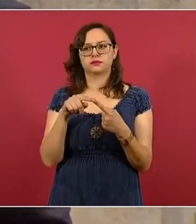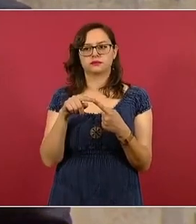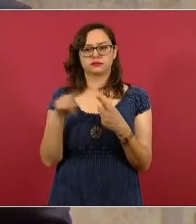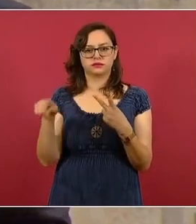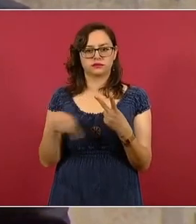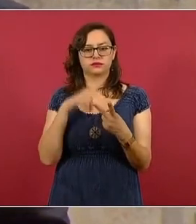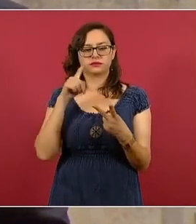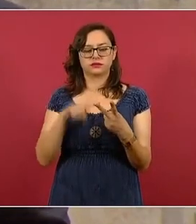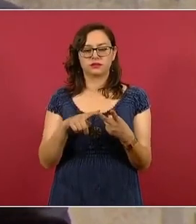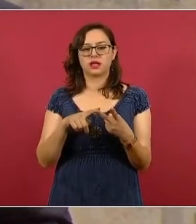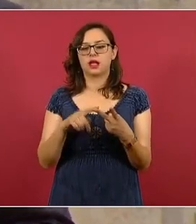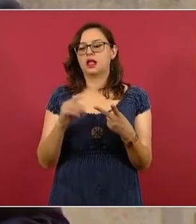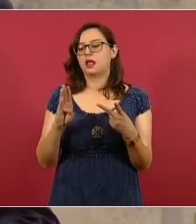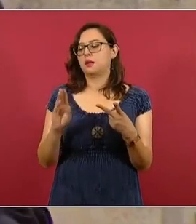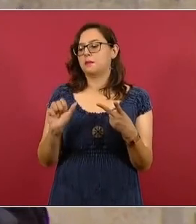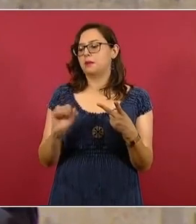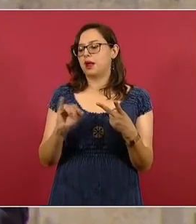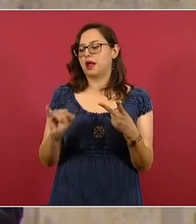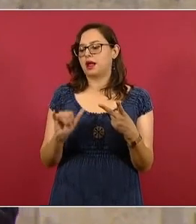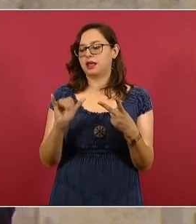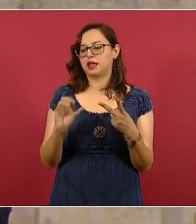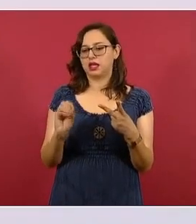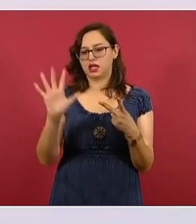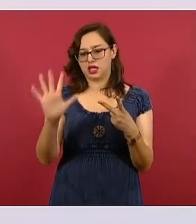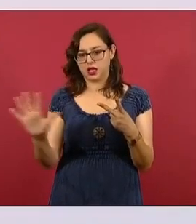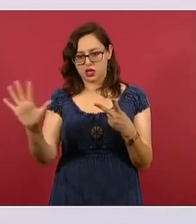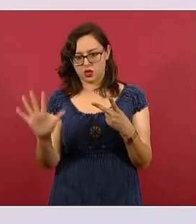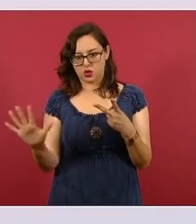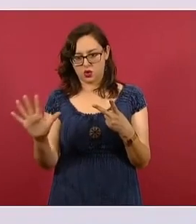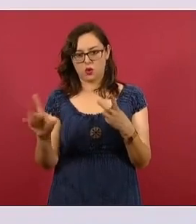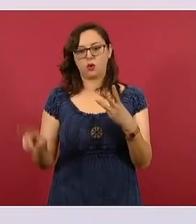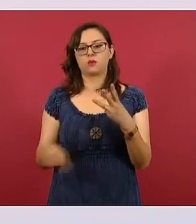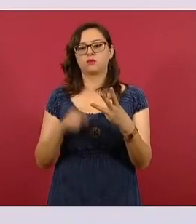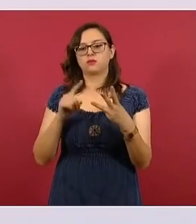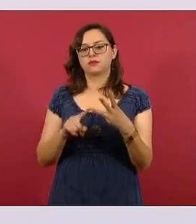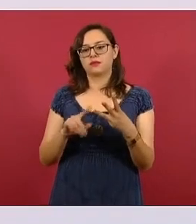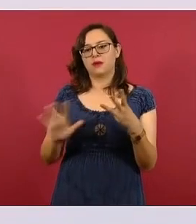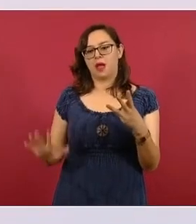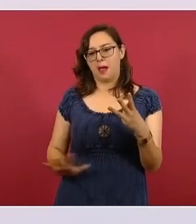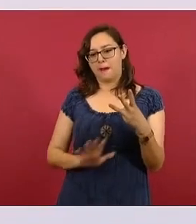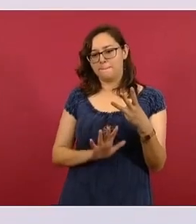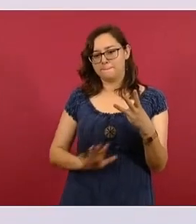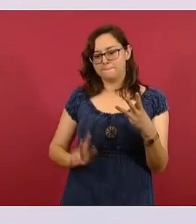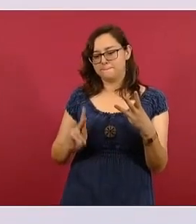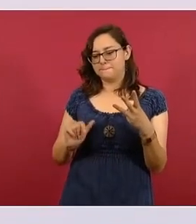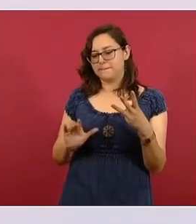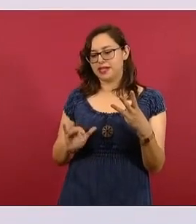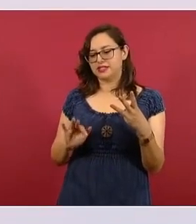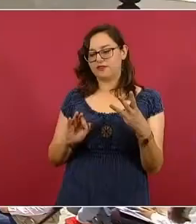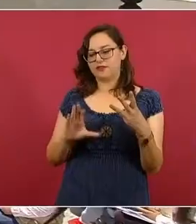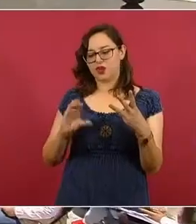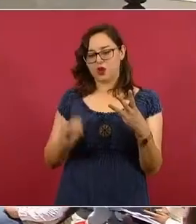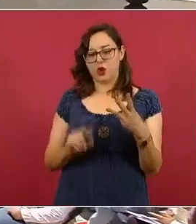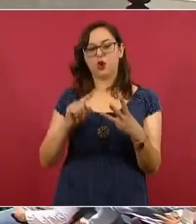también del Bajío y del Pacífico, en